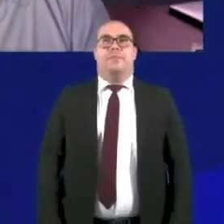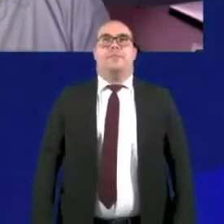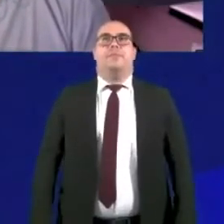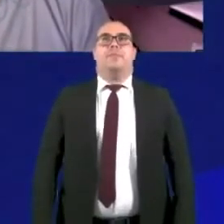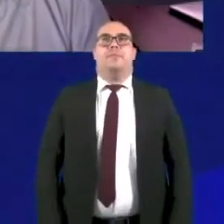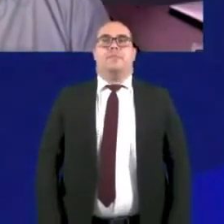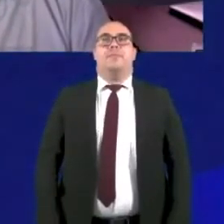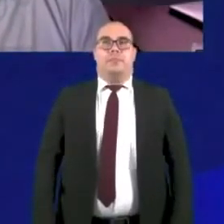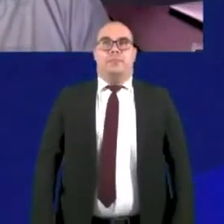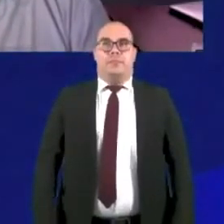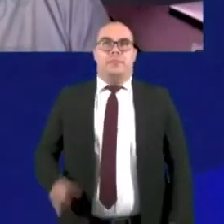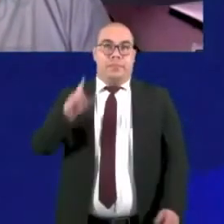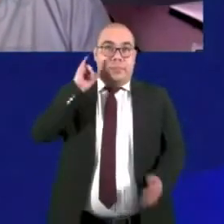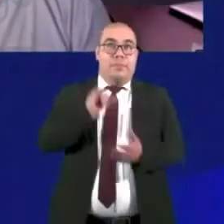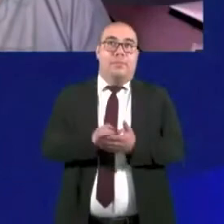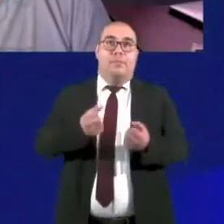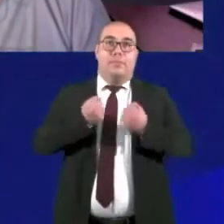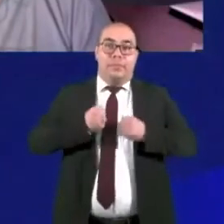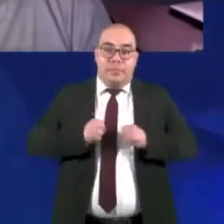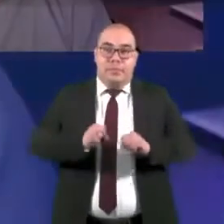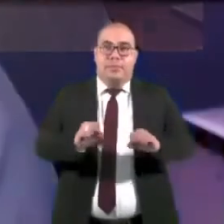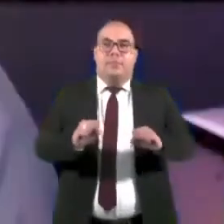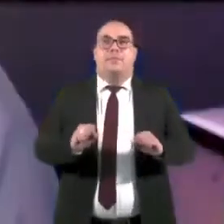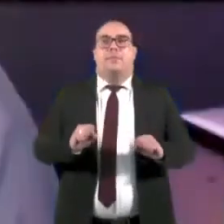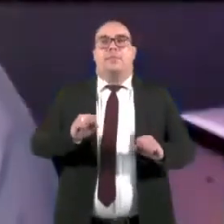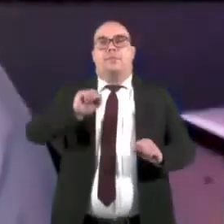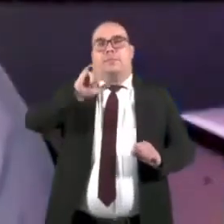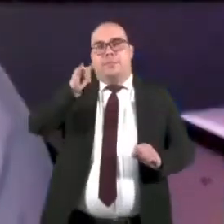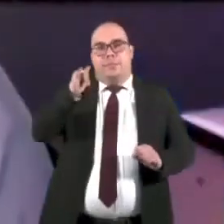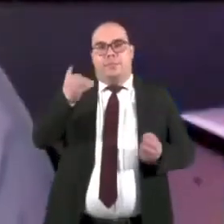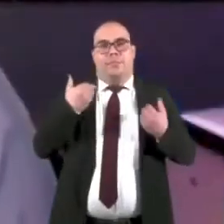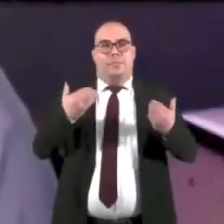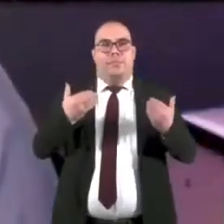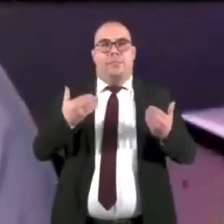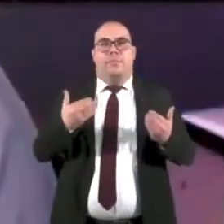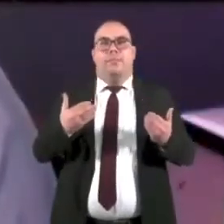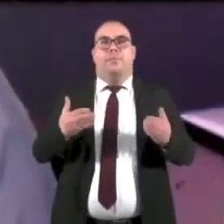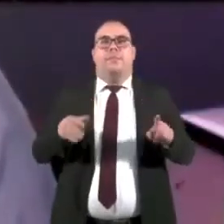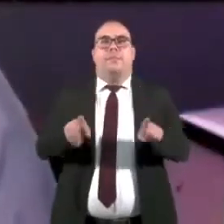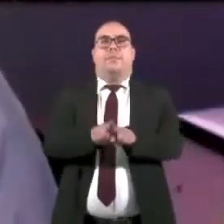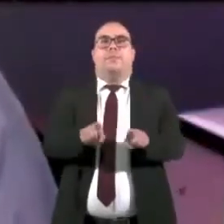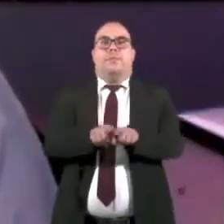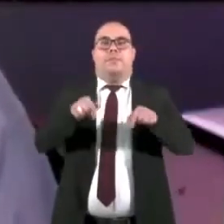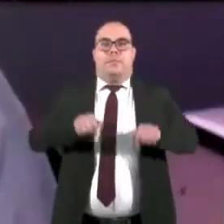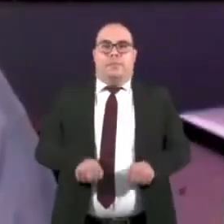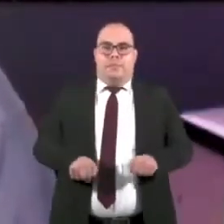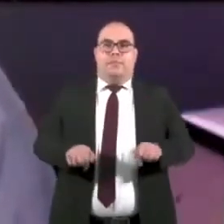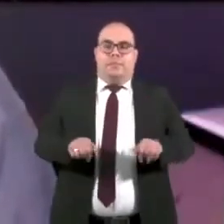valió la pena el esfuerzo que hemos hecho para este evento.